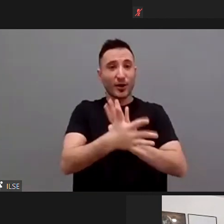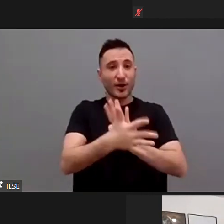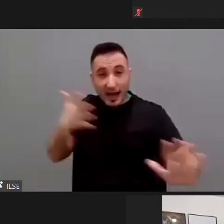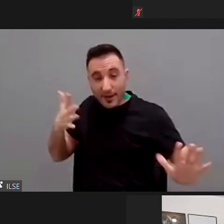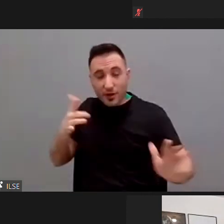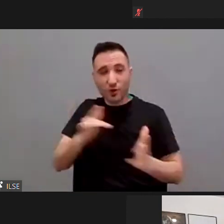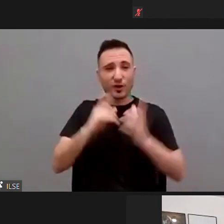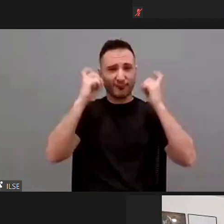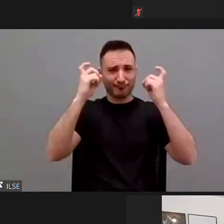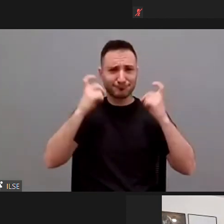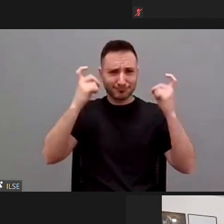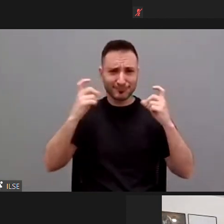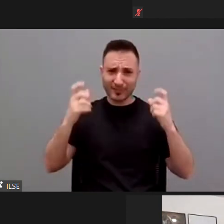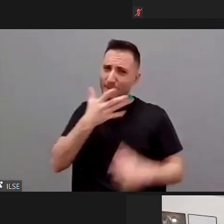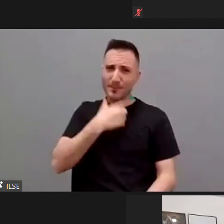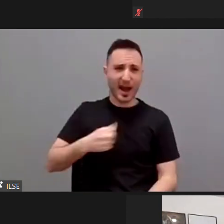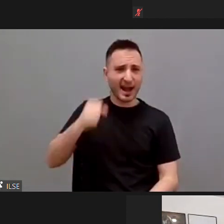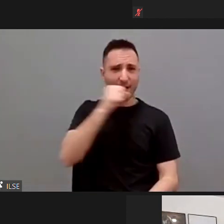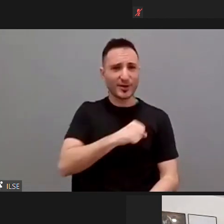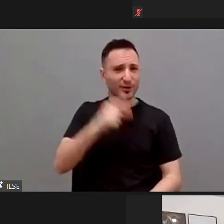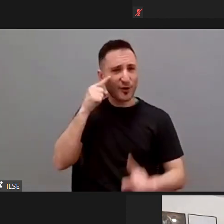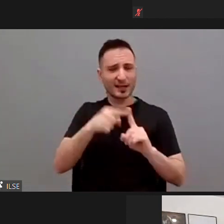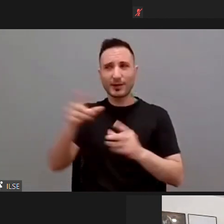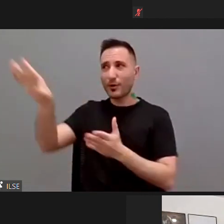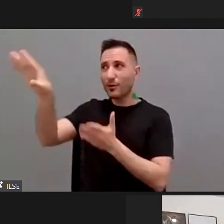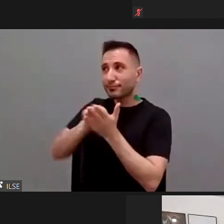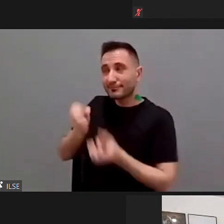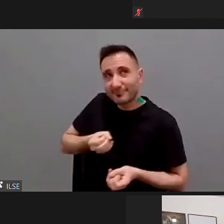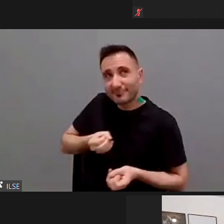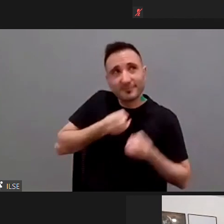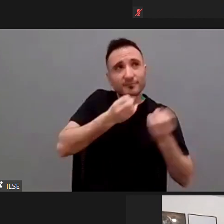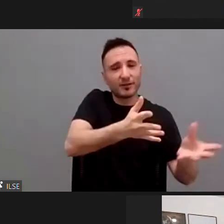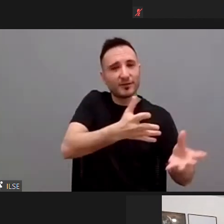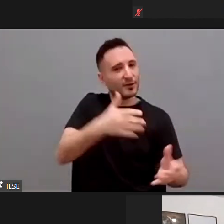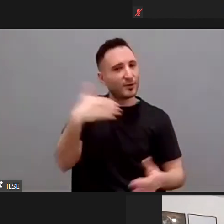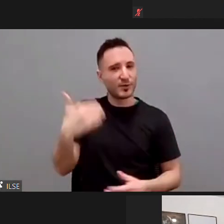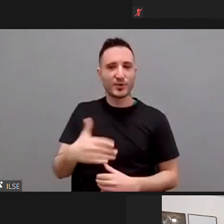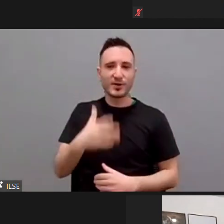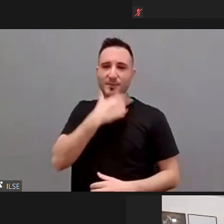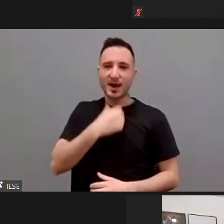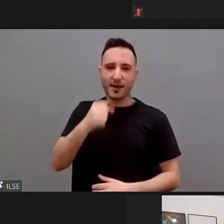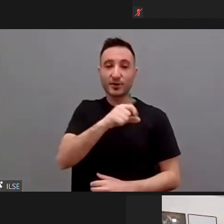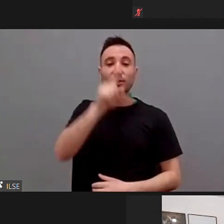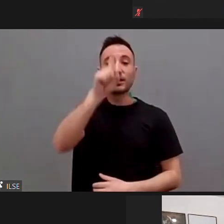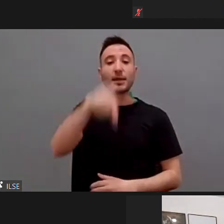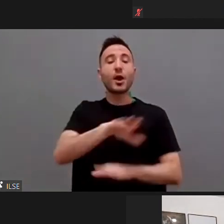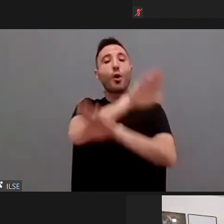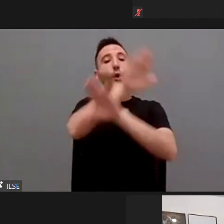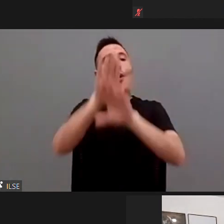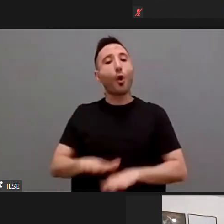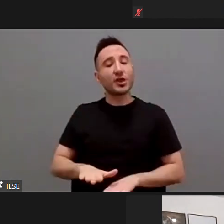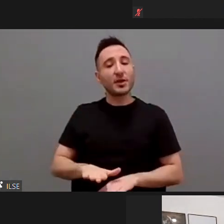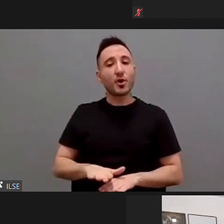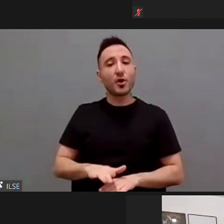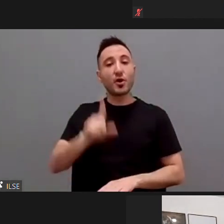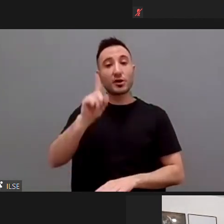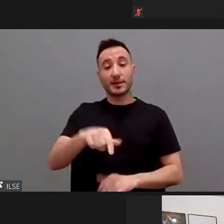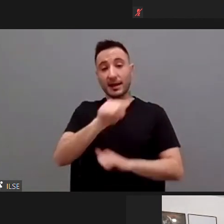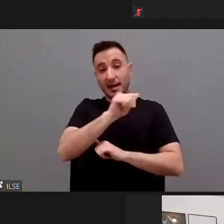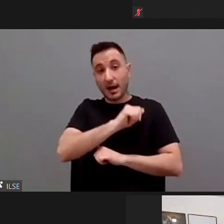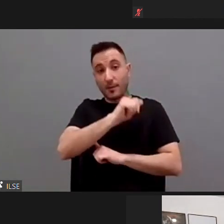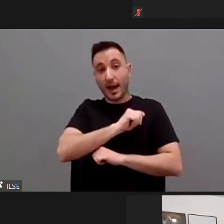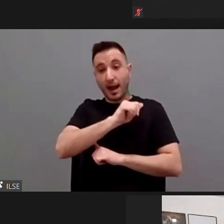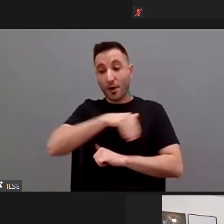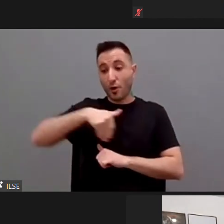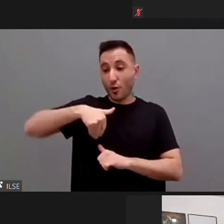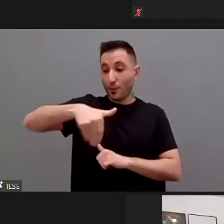esfuerzo extraordinario por poder trasladar todo lo que estamos comentando. Y por último, deciros que os esperamos en